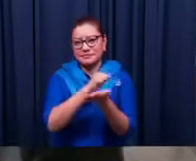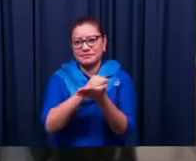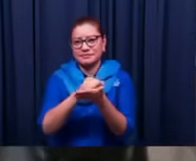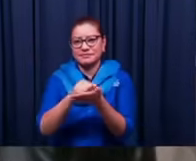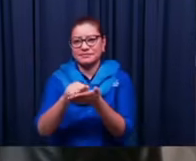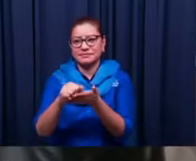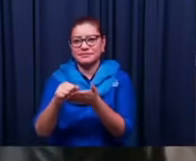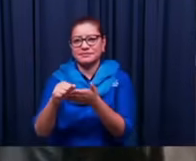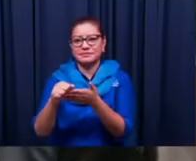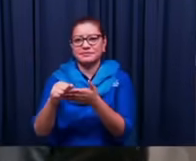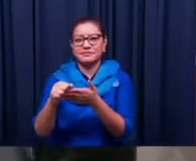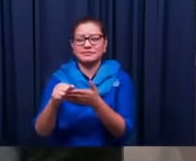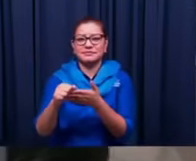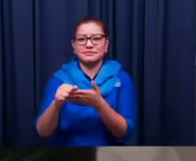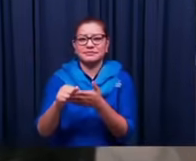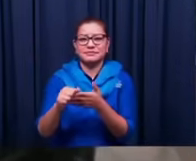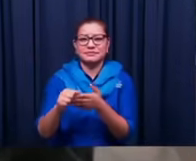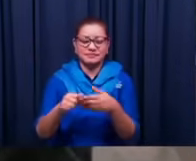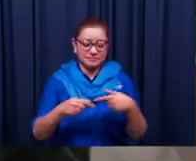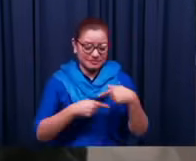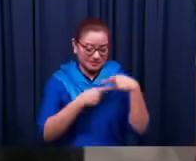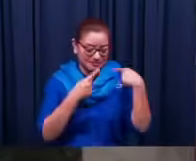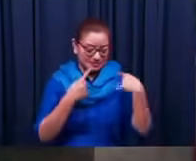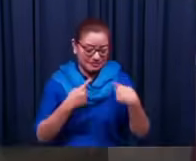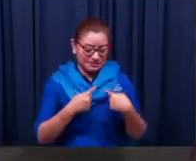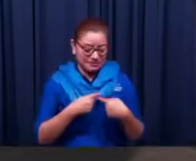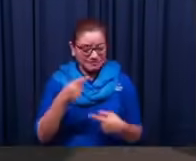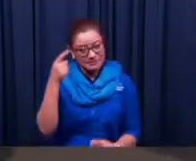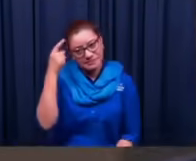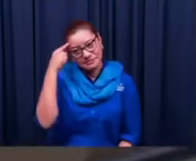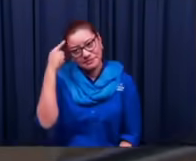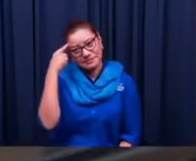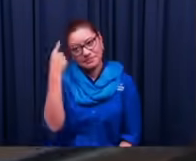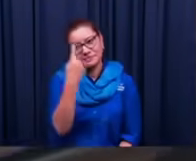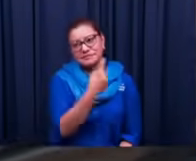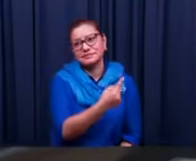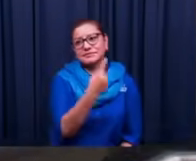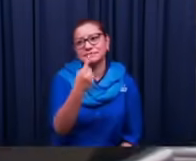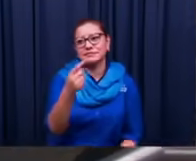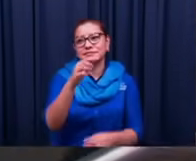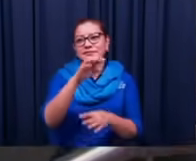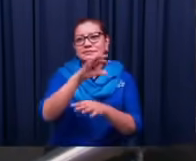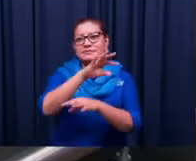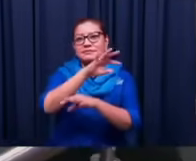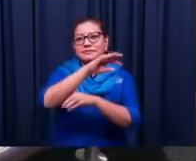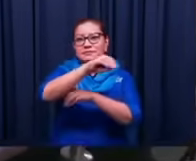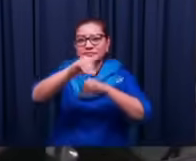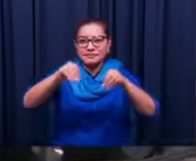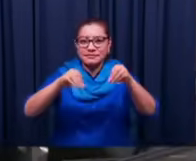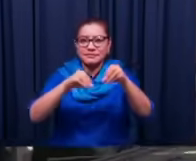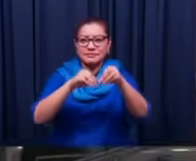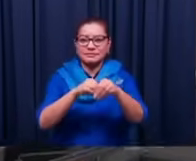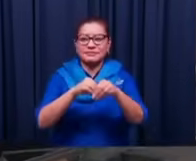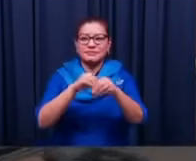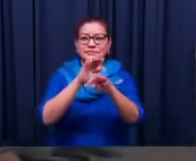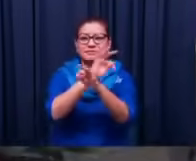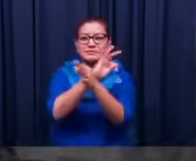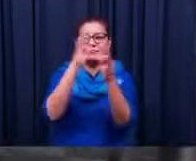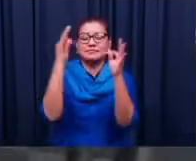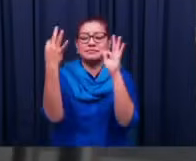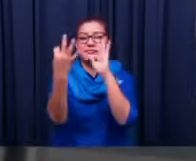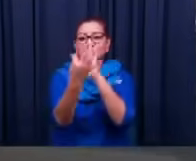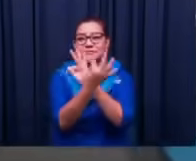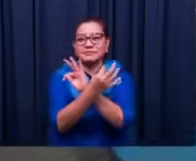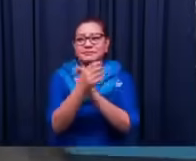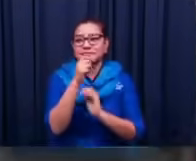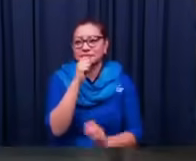las vidas, tocando los corazones, tocando las mentes, transformando, deseando siempre